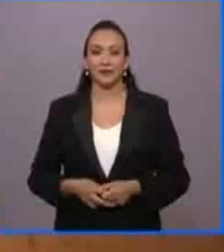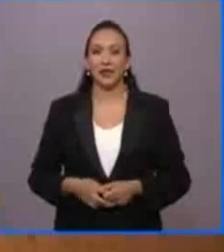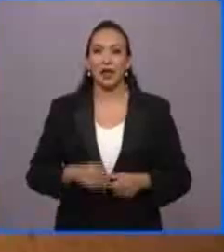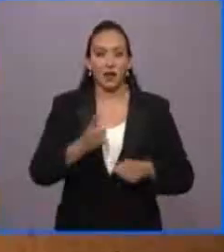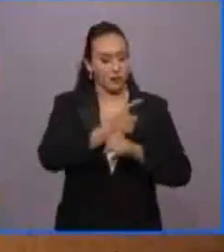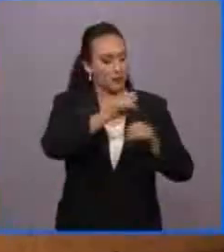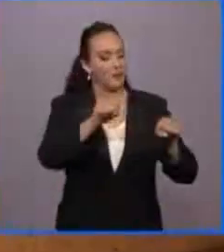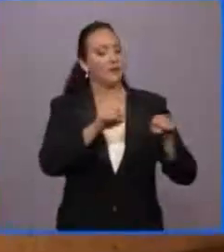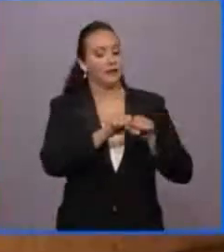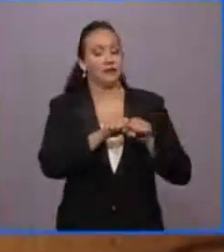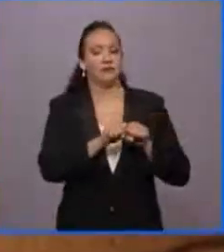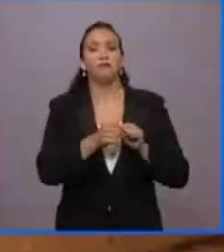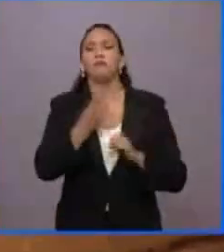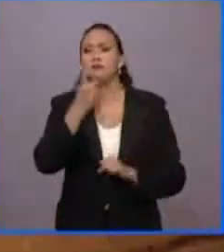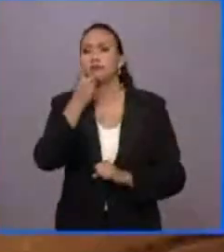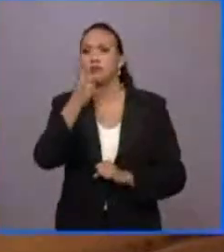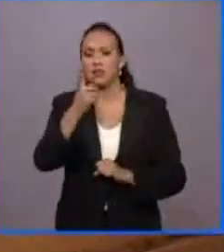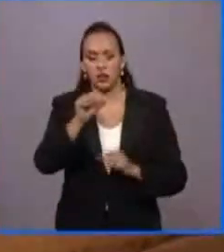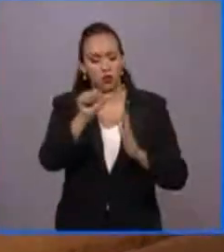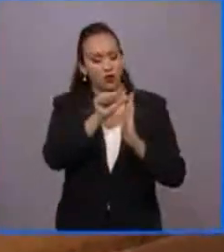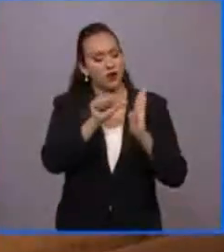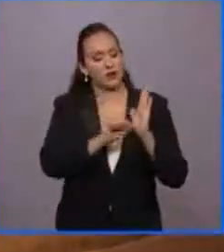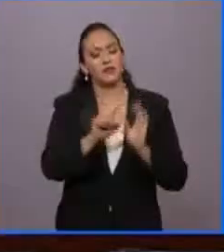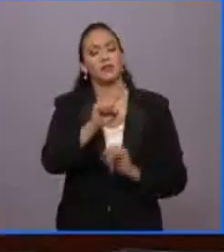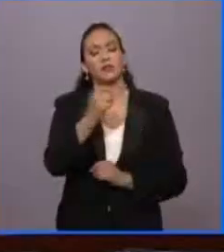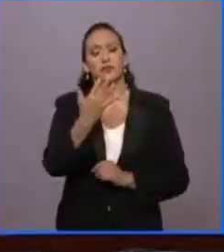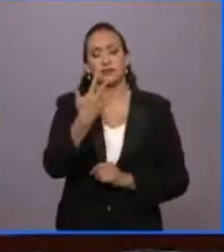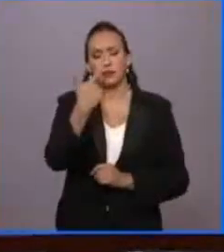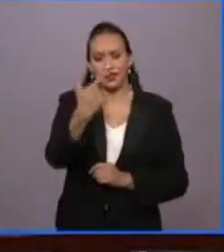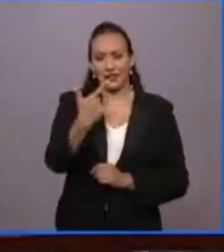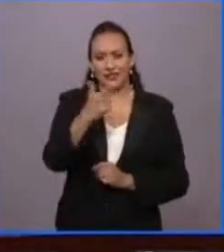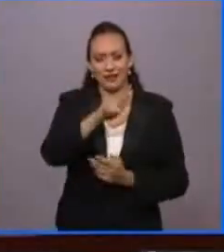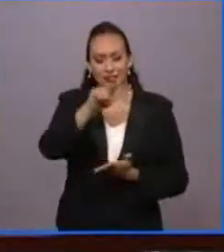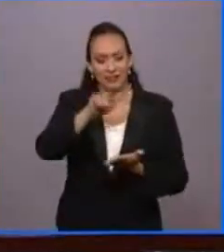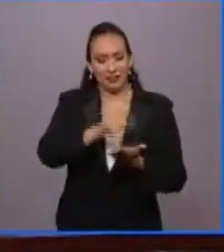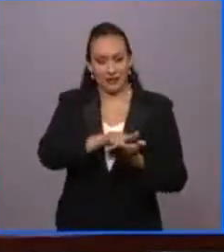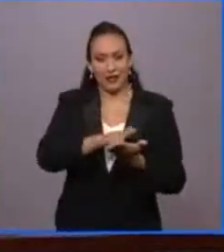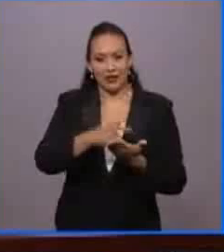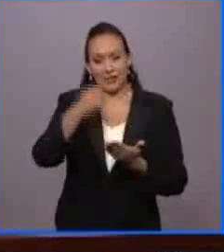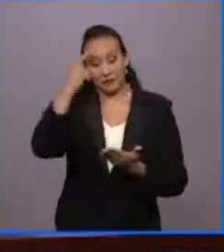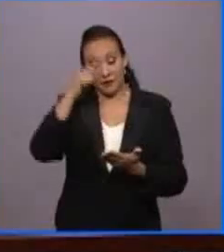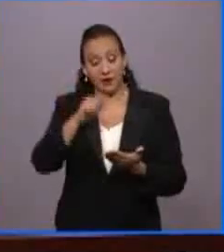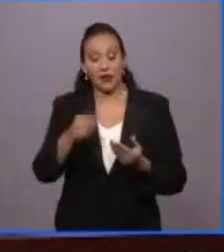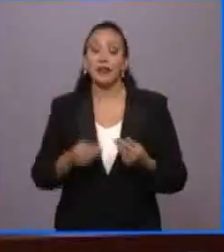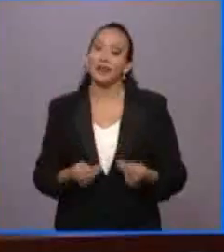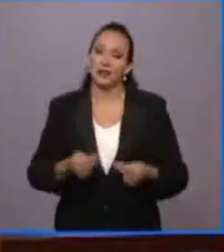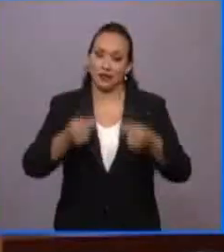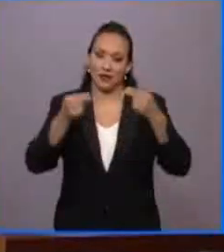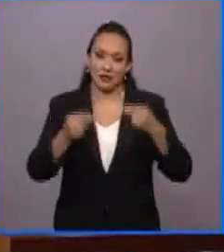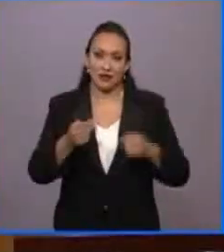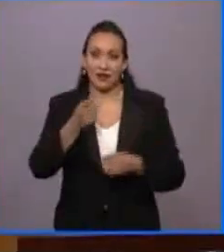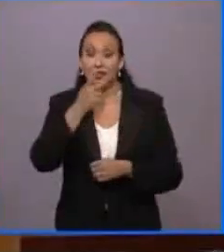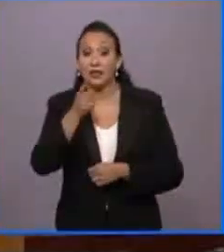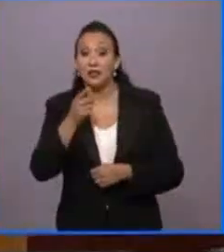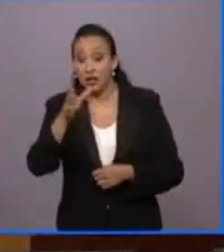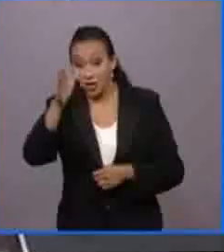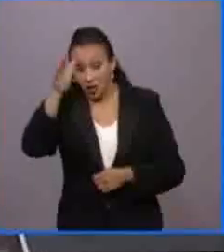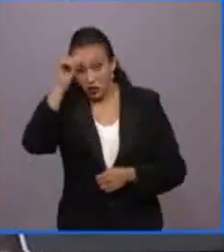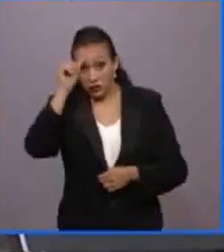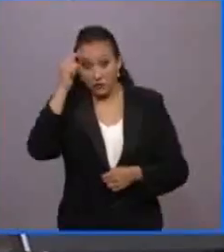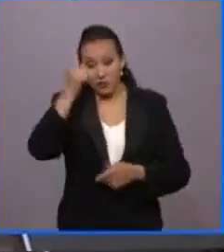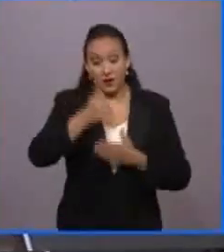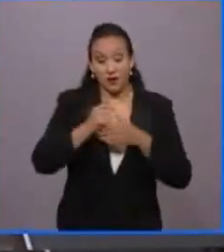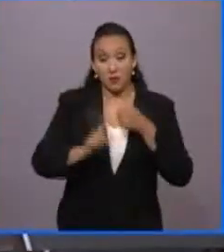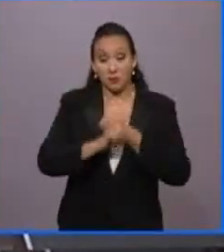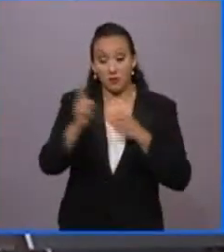La primera sala de la Corte determinó que el artículo 157 de la Ley de Concursos Mercantiles, que establece que los convenios de